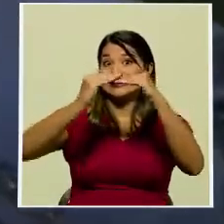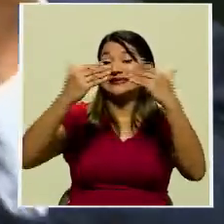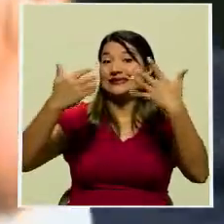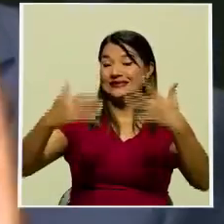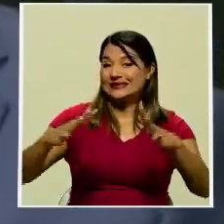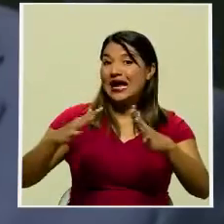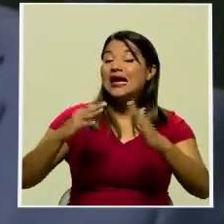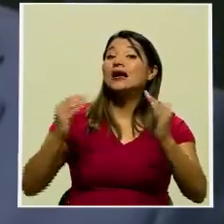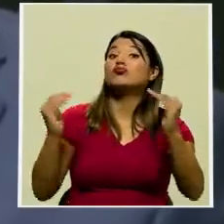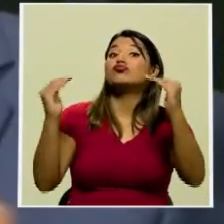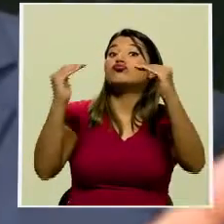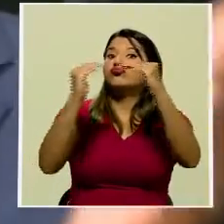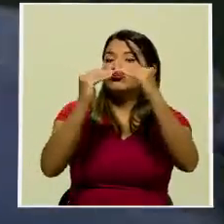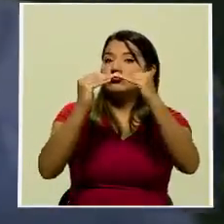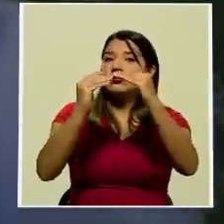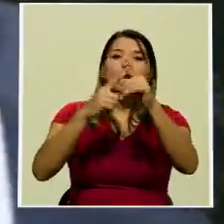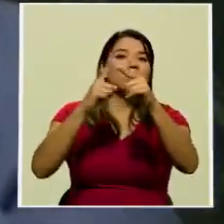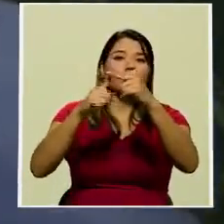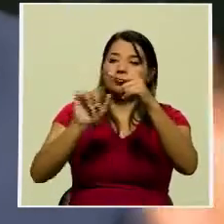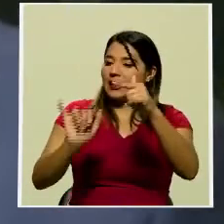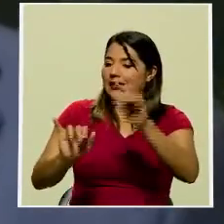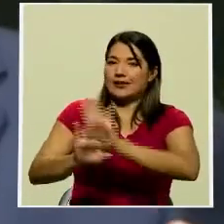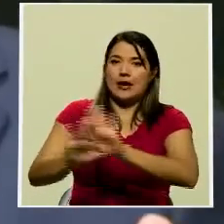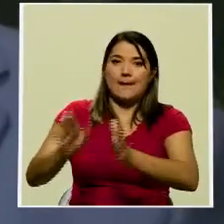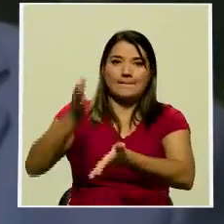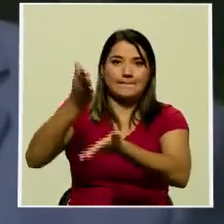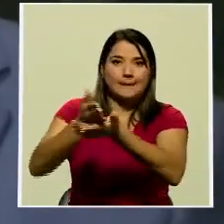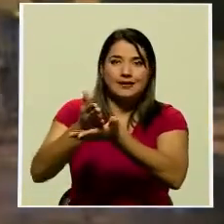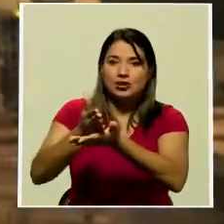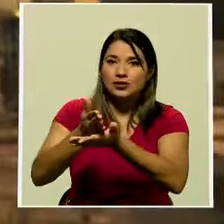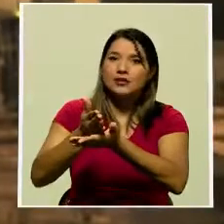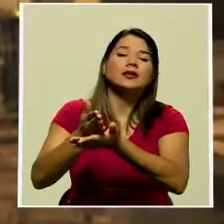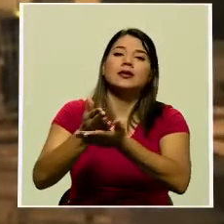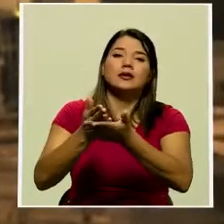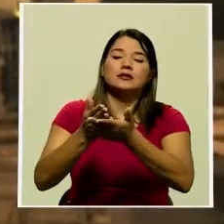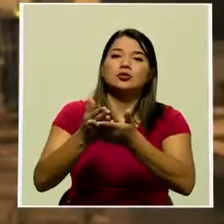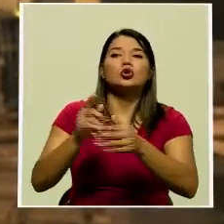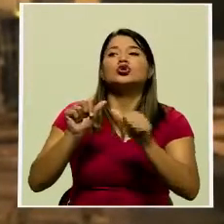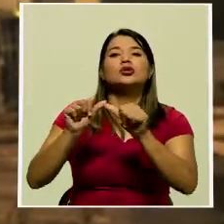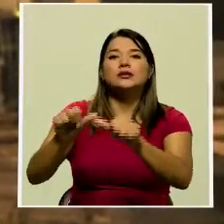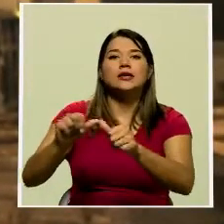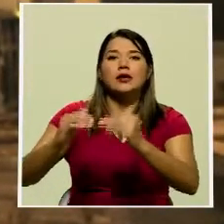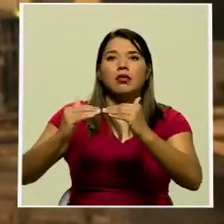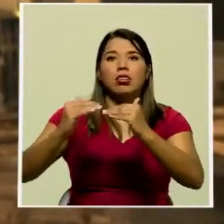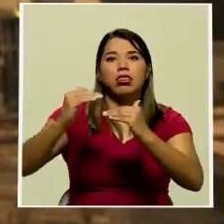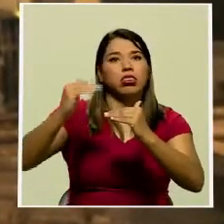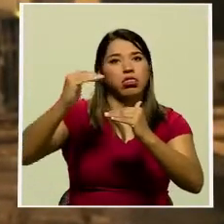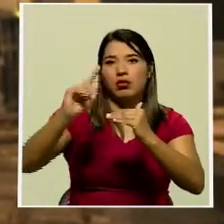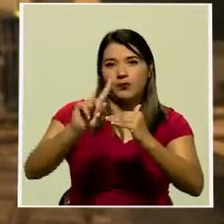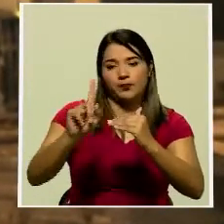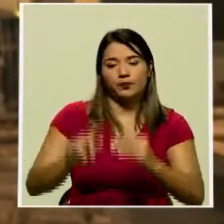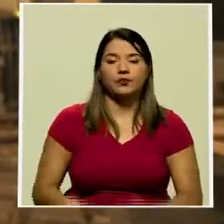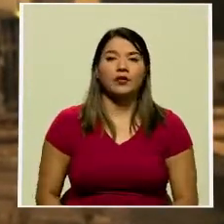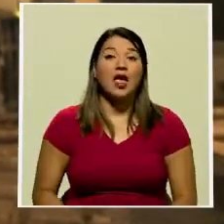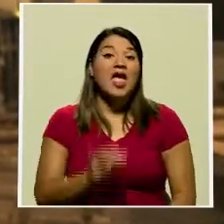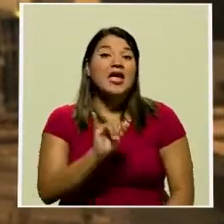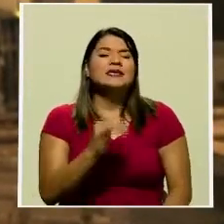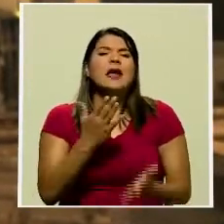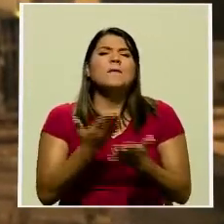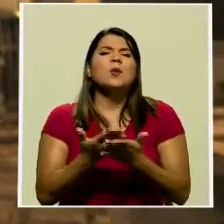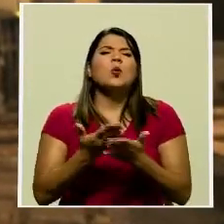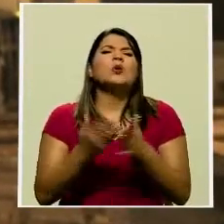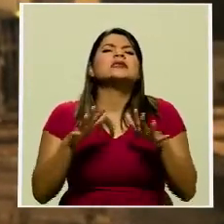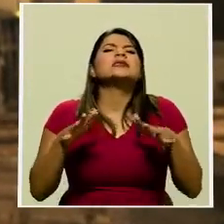alcanzar el salario global, pues simplemente se les aplica el salario global. Bueno, esta iniciativa lo que busca